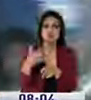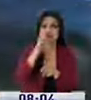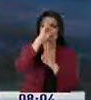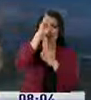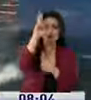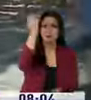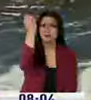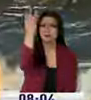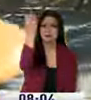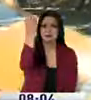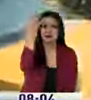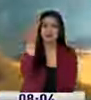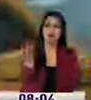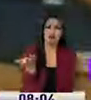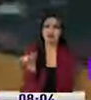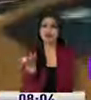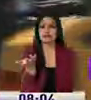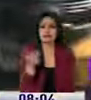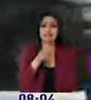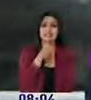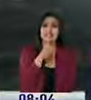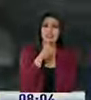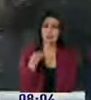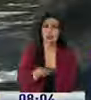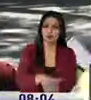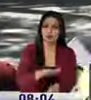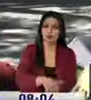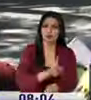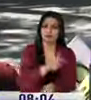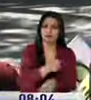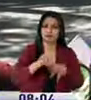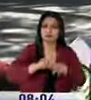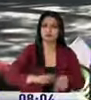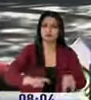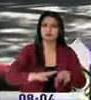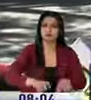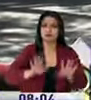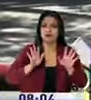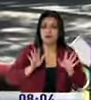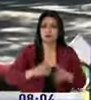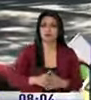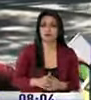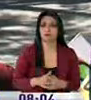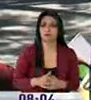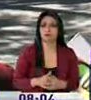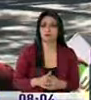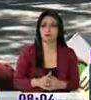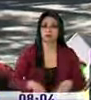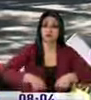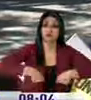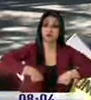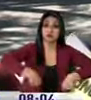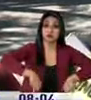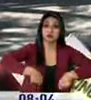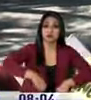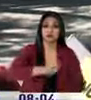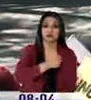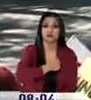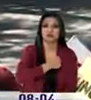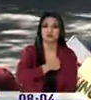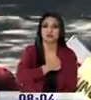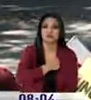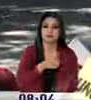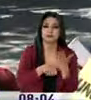la señal del semáforo y eso lo determinarán en las investigaciones. El vehículo que impacta a la señora de una motocicleta perteneciente